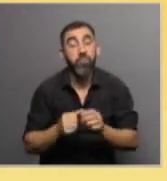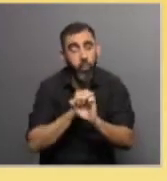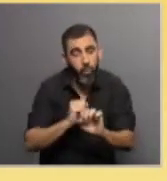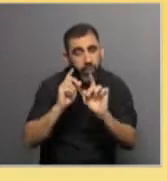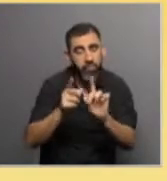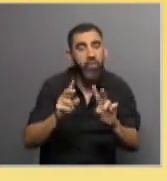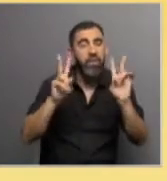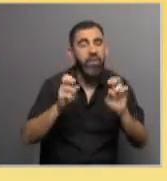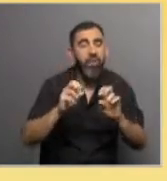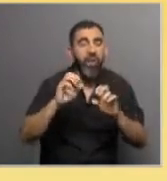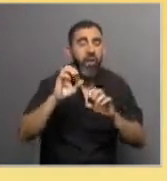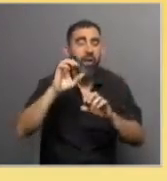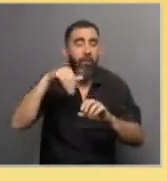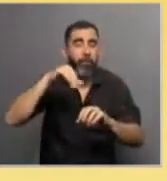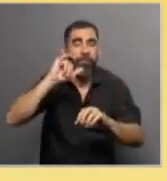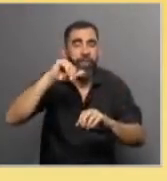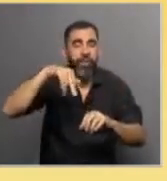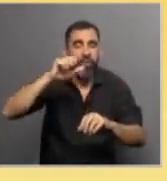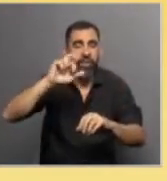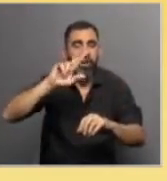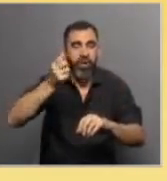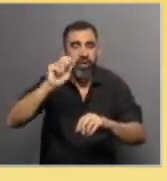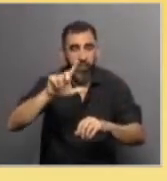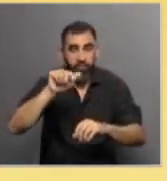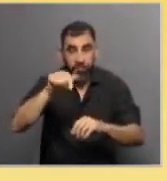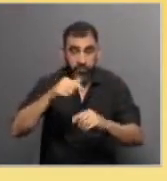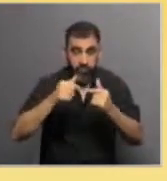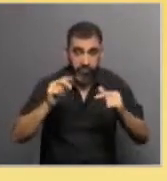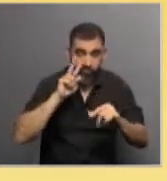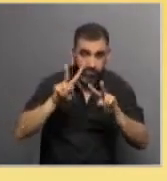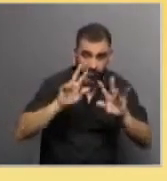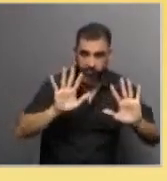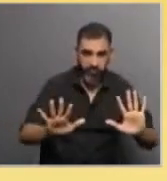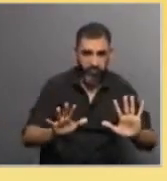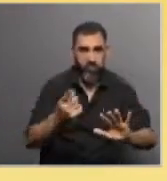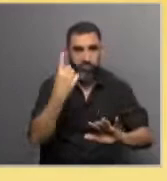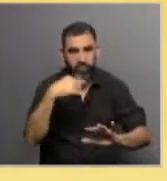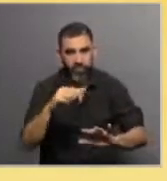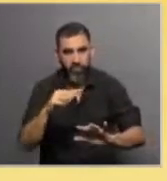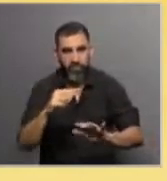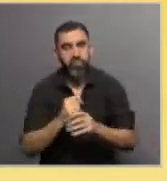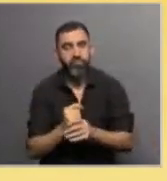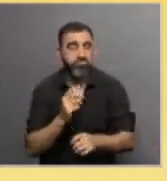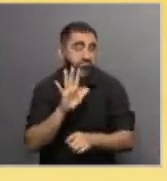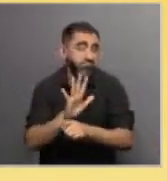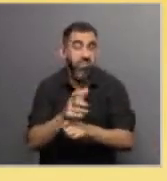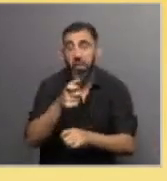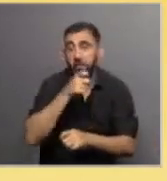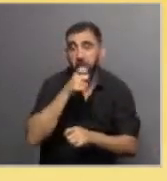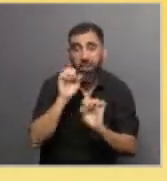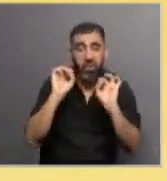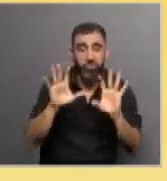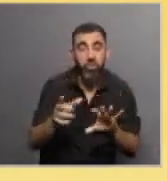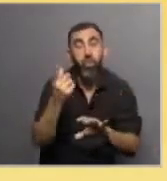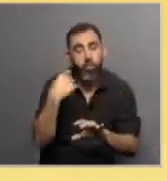desde el punto de vista mineral, digamos, estos basaltos uno los ve así, al principio como rocas simplemente,